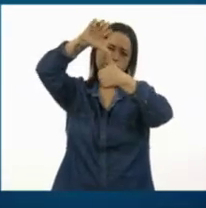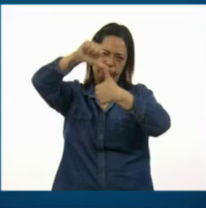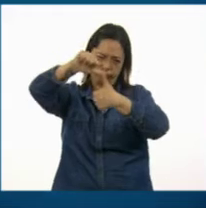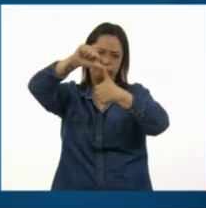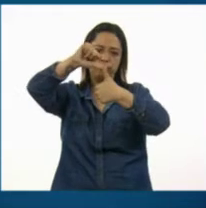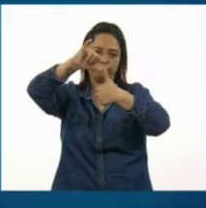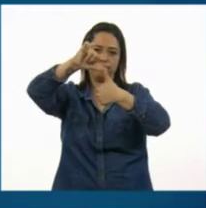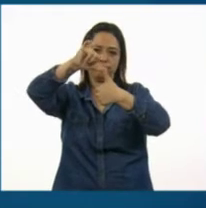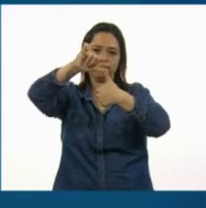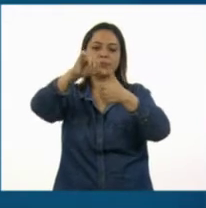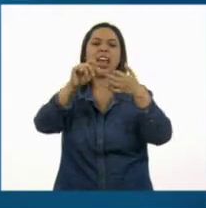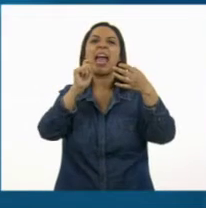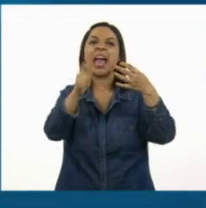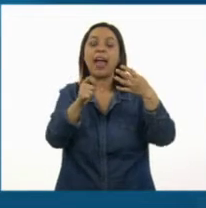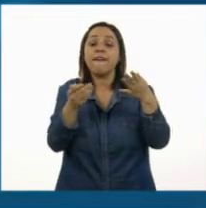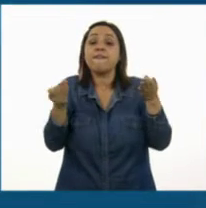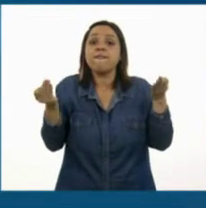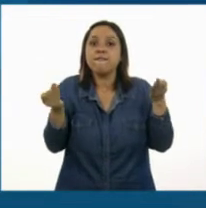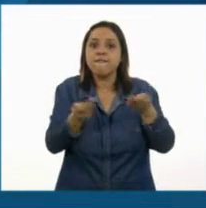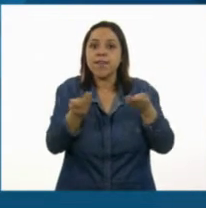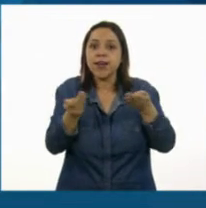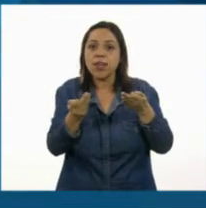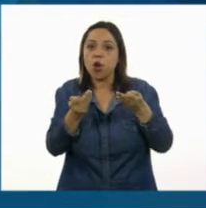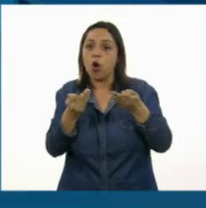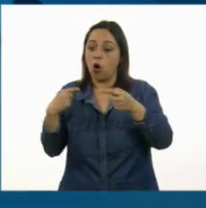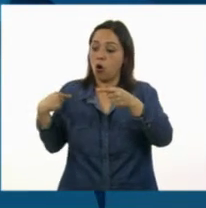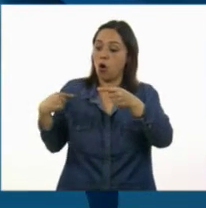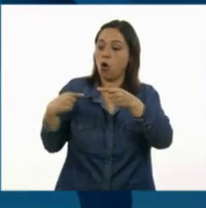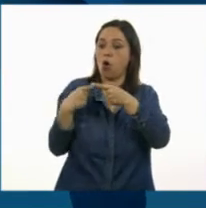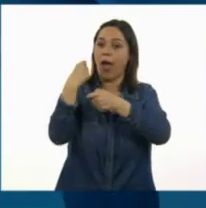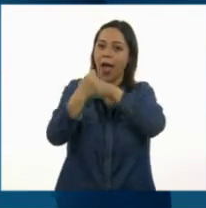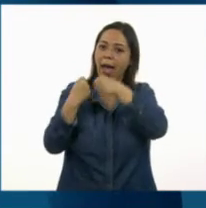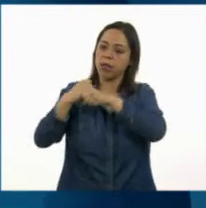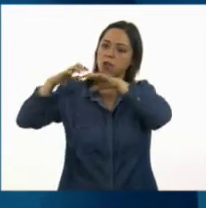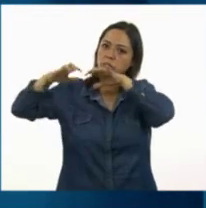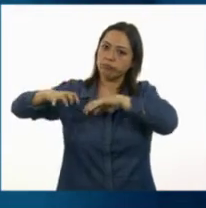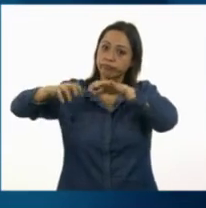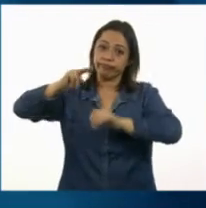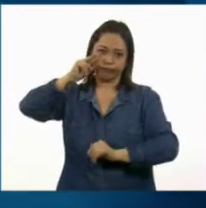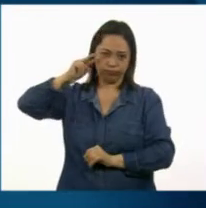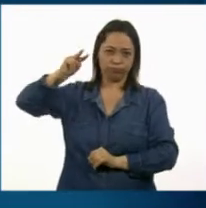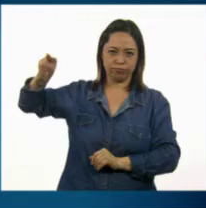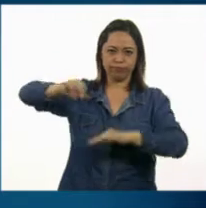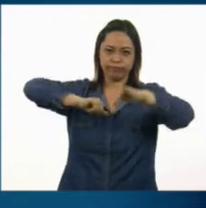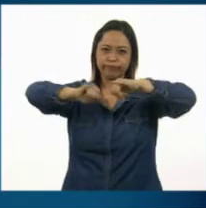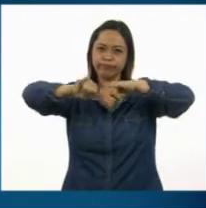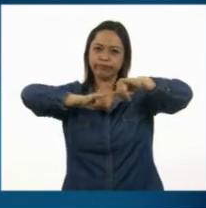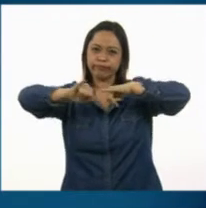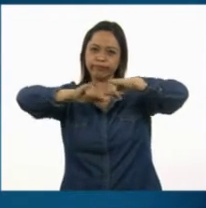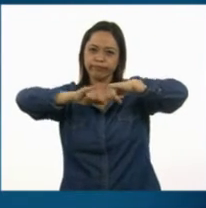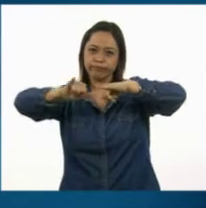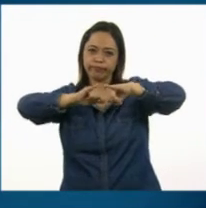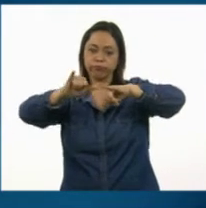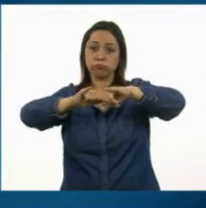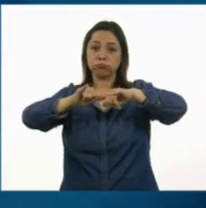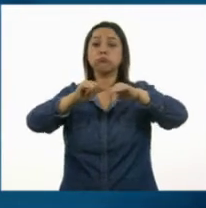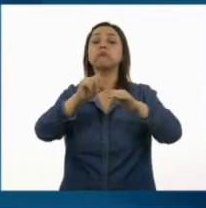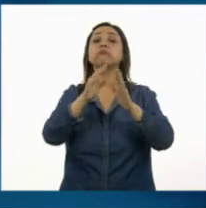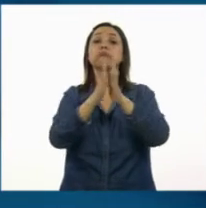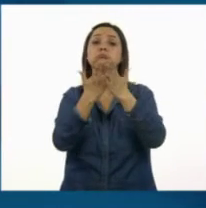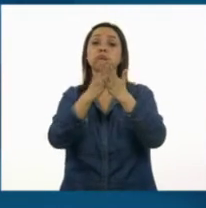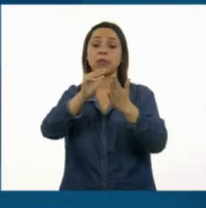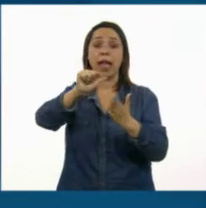Frío con lluvias todo el año. Vamos observando el mapa detalle. Alumnos en casa, por favor, localícenlo. ¿Está en su atlas también?